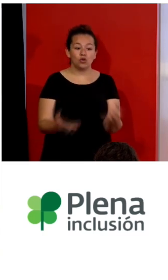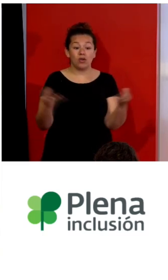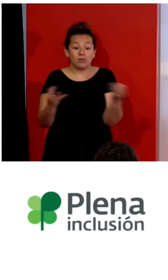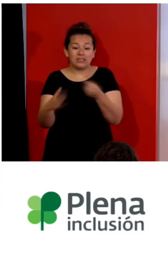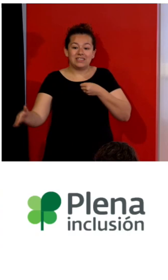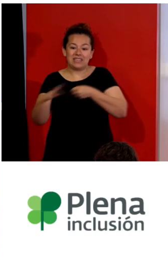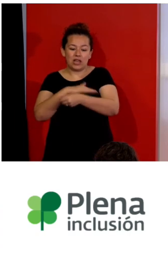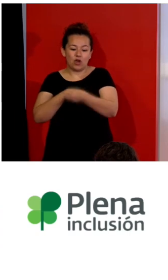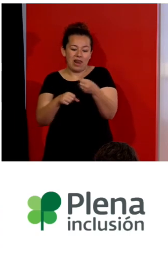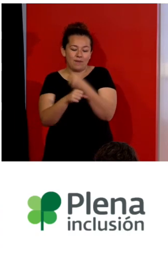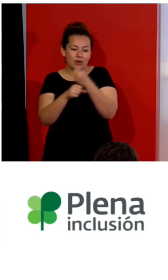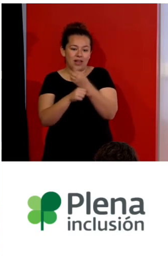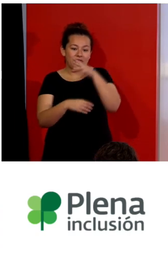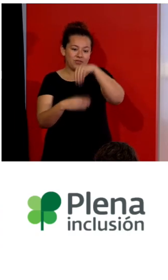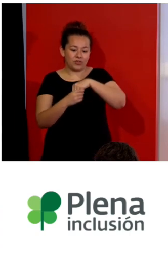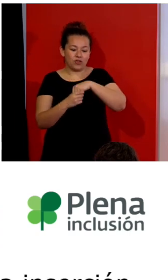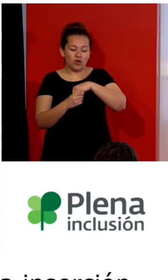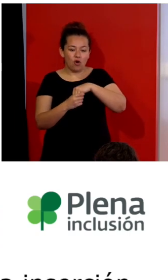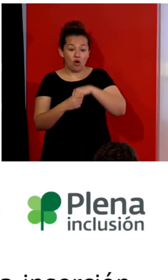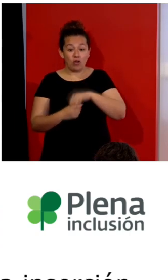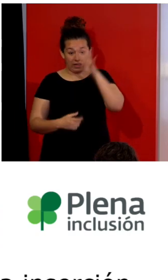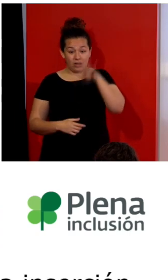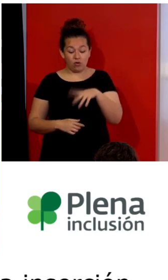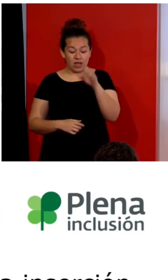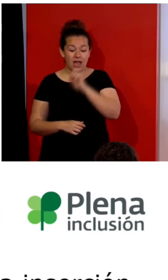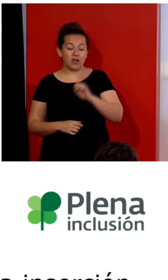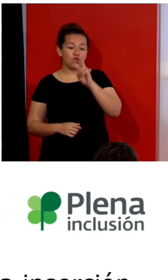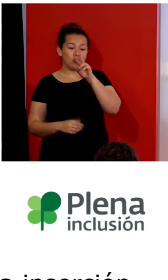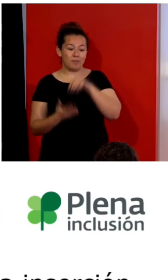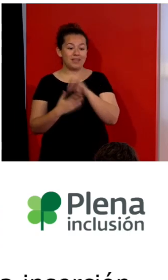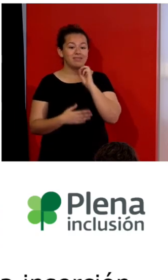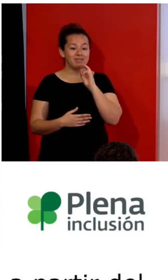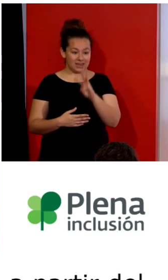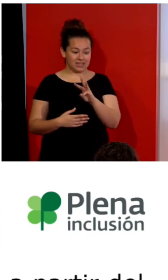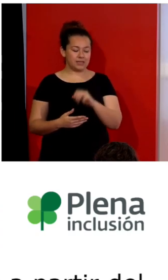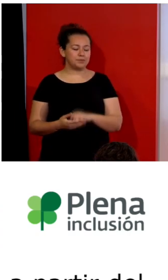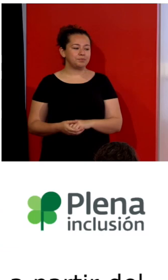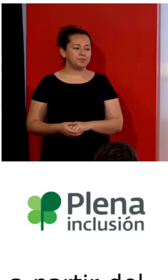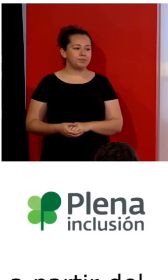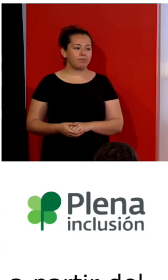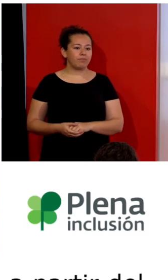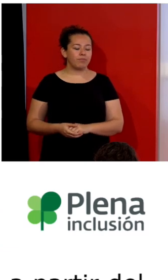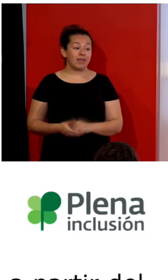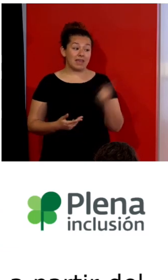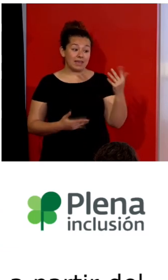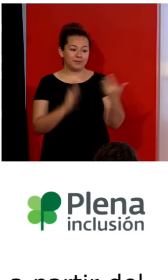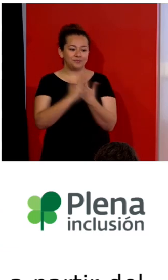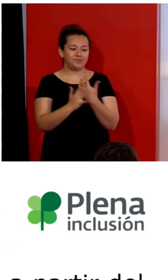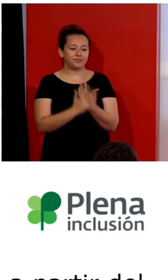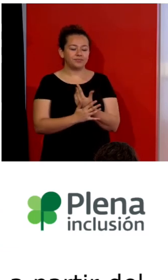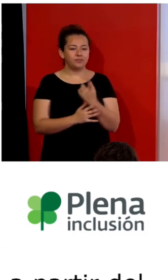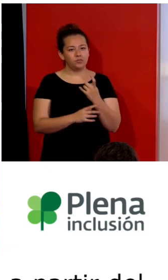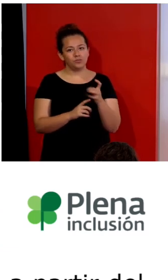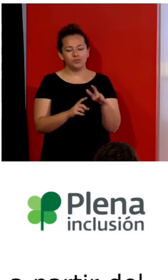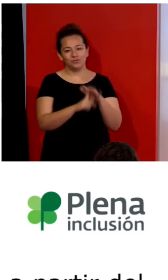inserción laboral en la Generalitat de Cataluña a partir del año 2003 y nos explica, bueno, en el caso